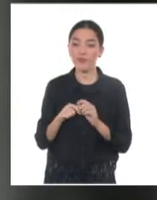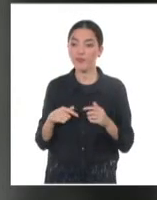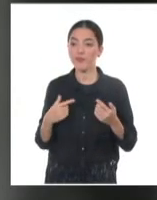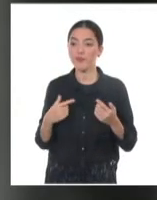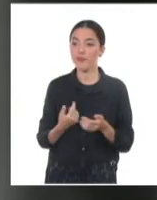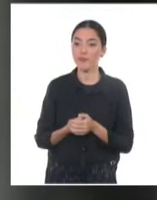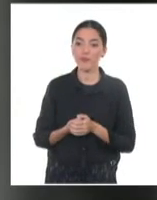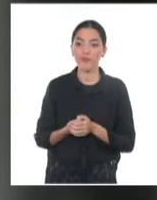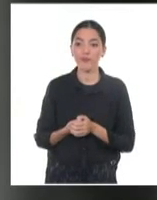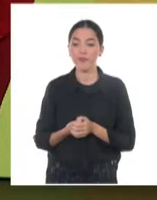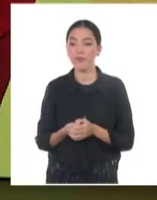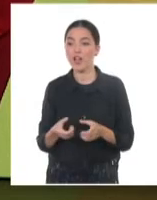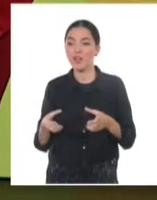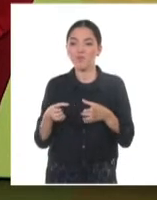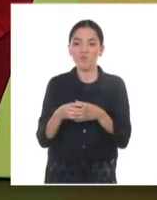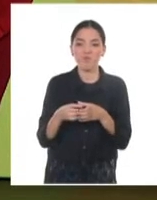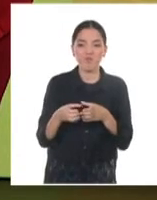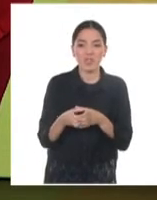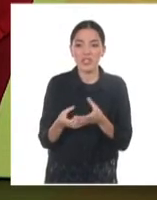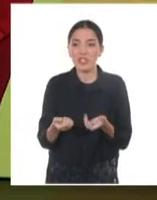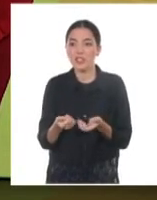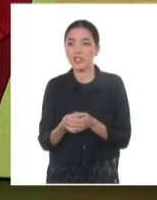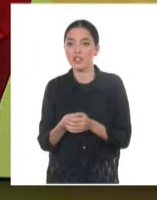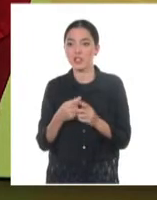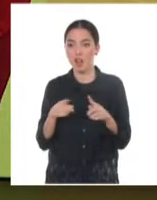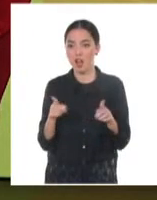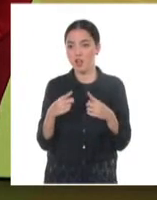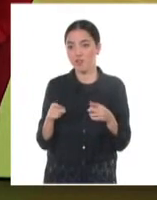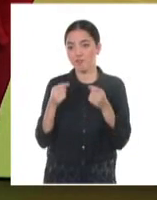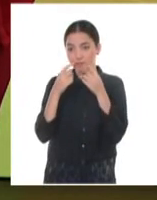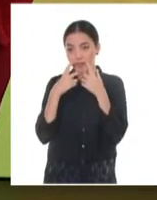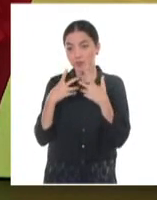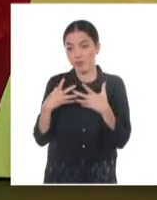punto campesino, criollas y guarachas.